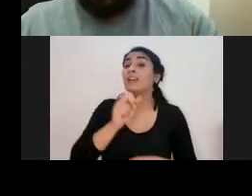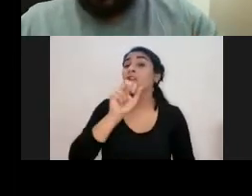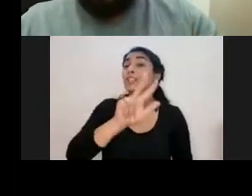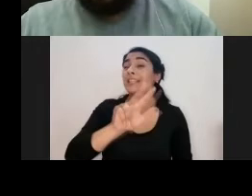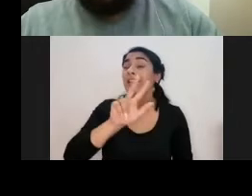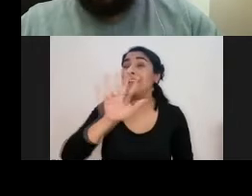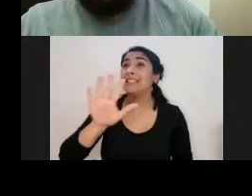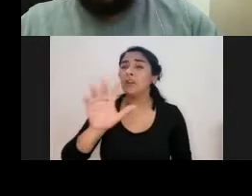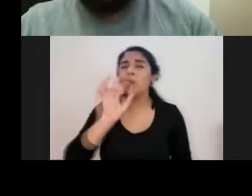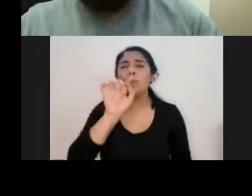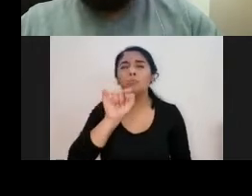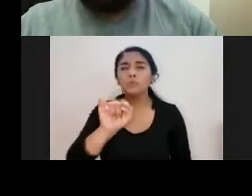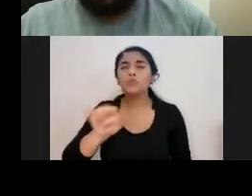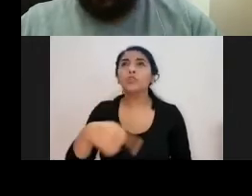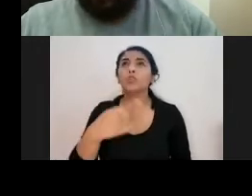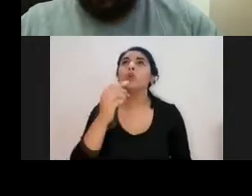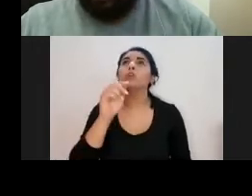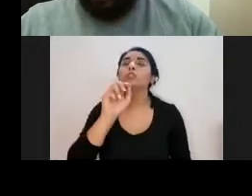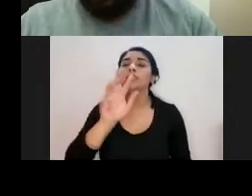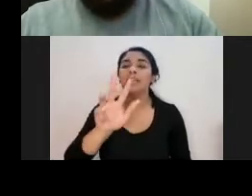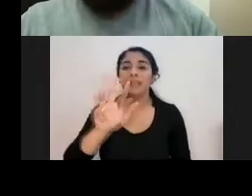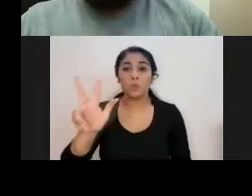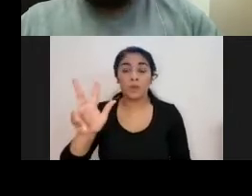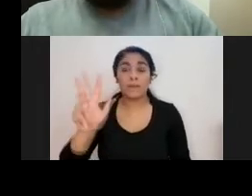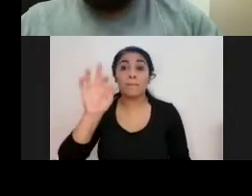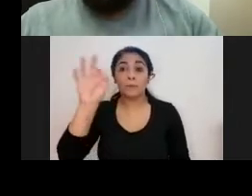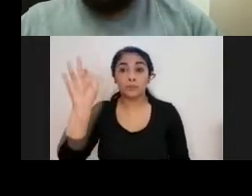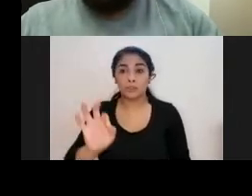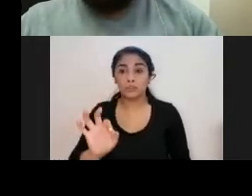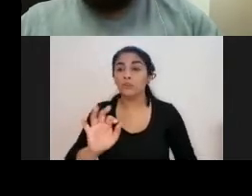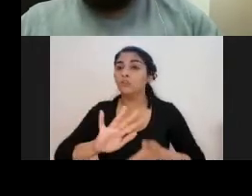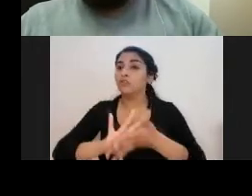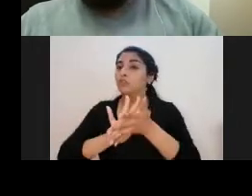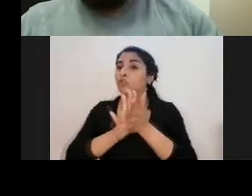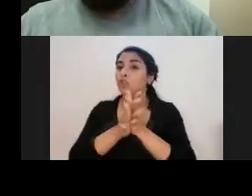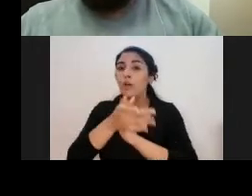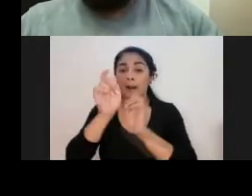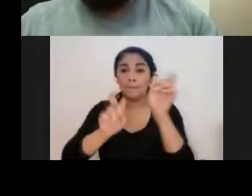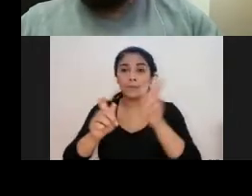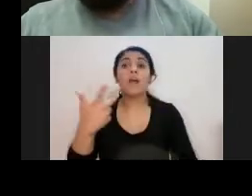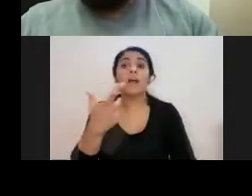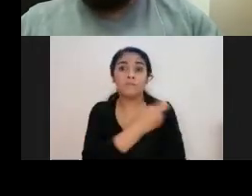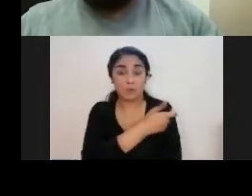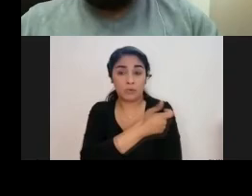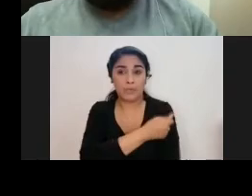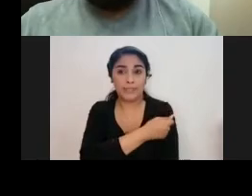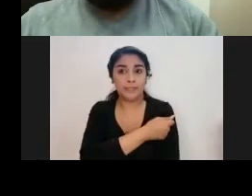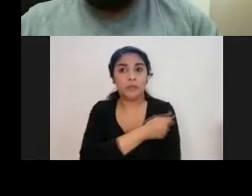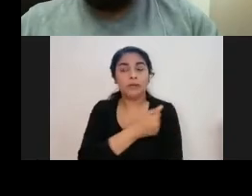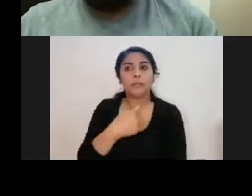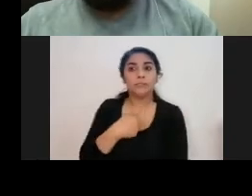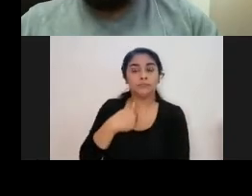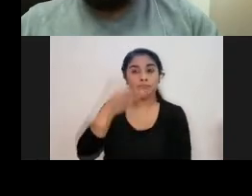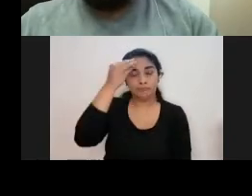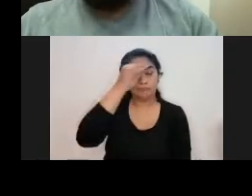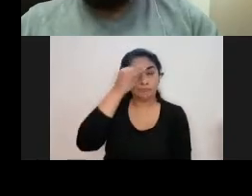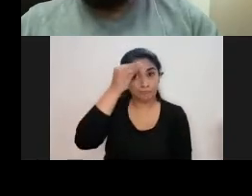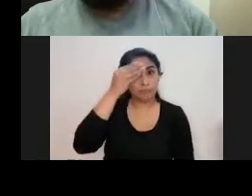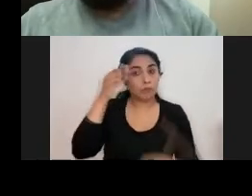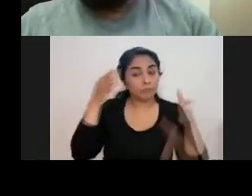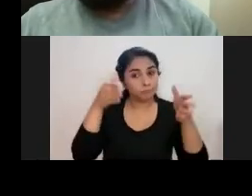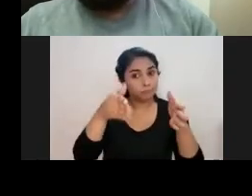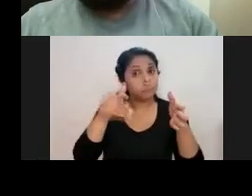86.89% de la población vacunada completa. Nos preocupa de la población vacunada completa objetivo. Nos preocupa